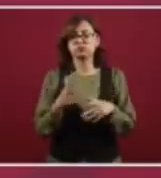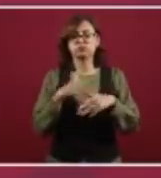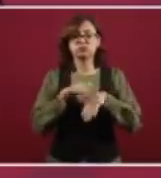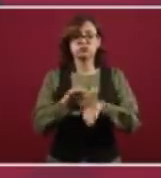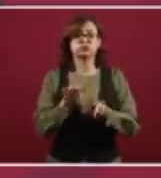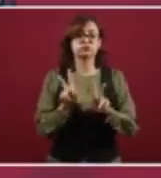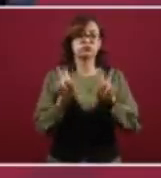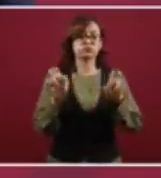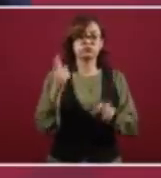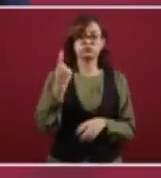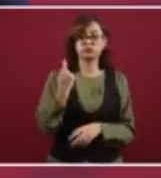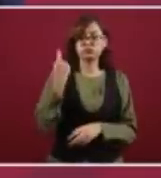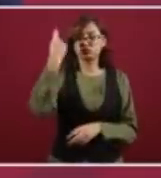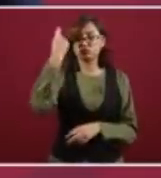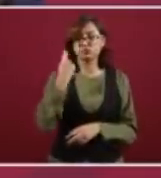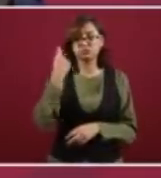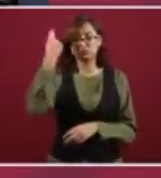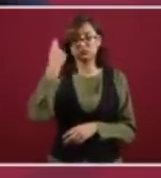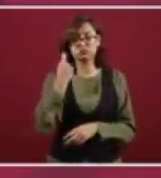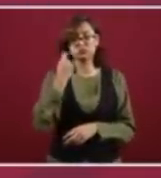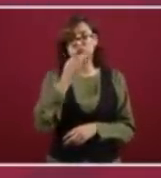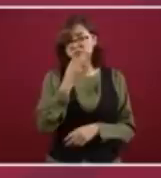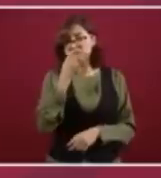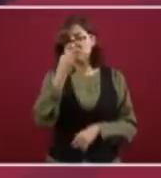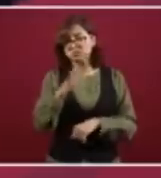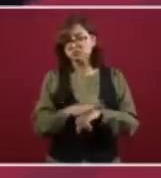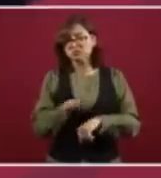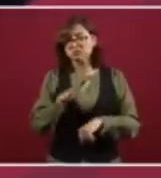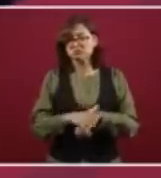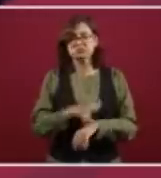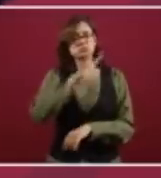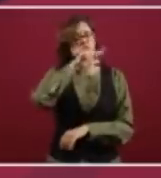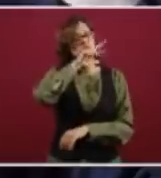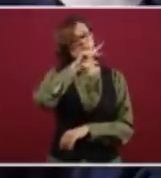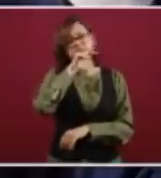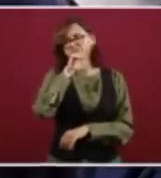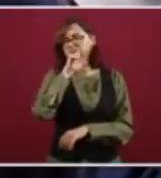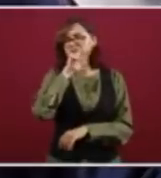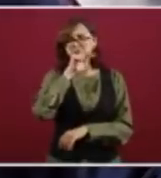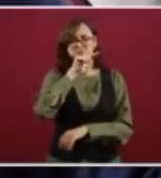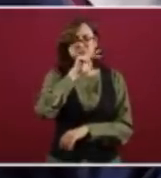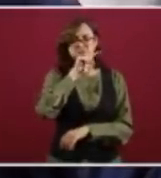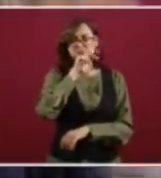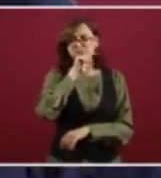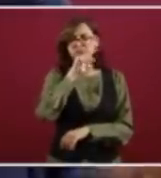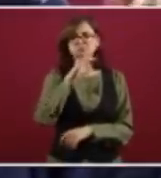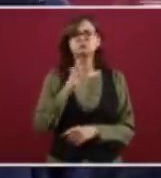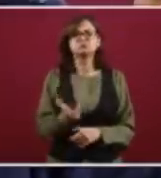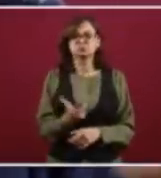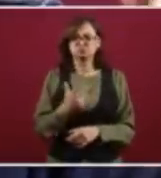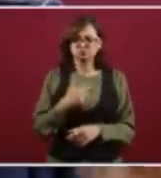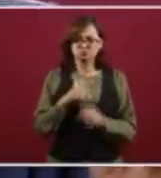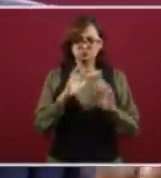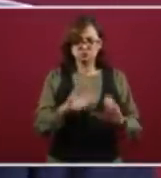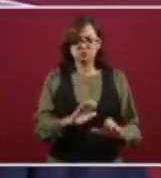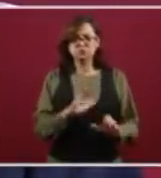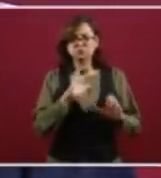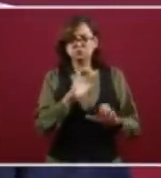pensiones, decir eso, decirle a los trabajadores, no se preocupen, nosotros vamos a